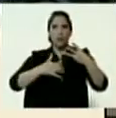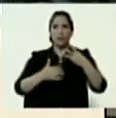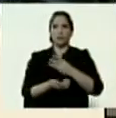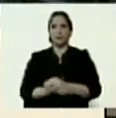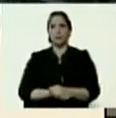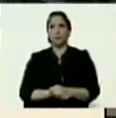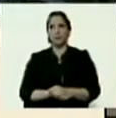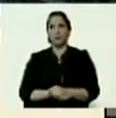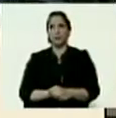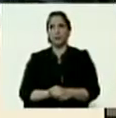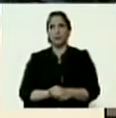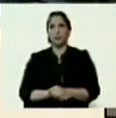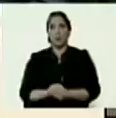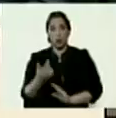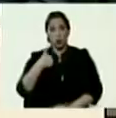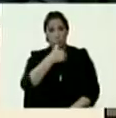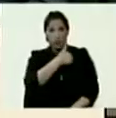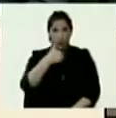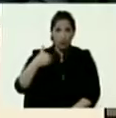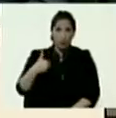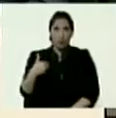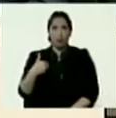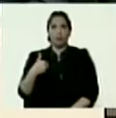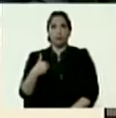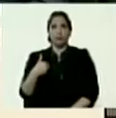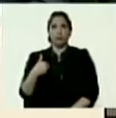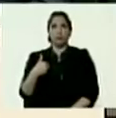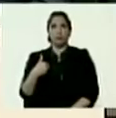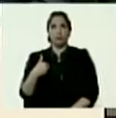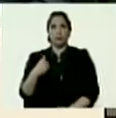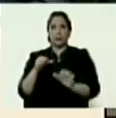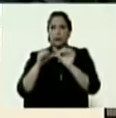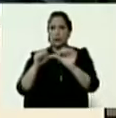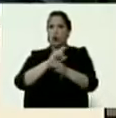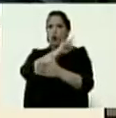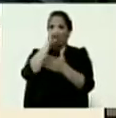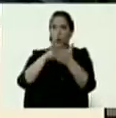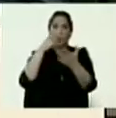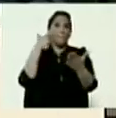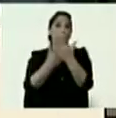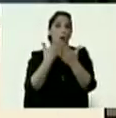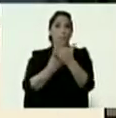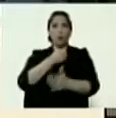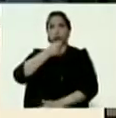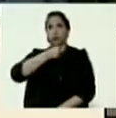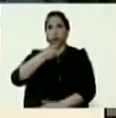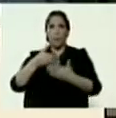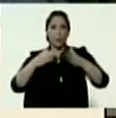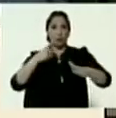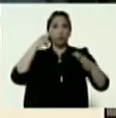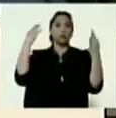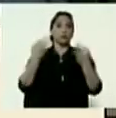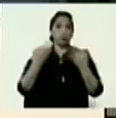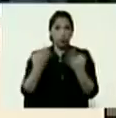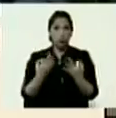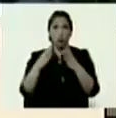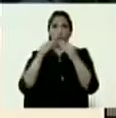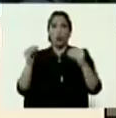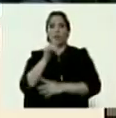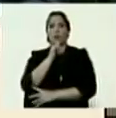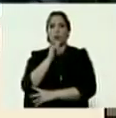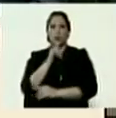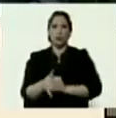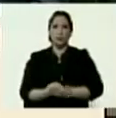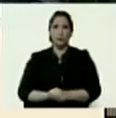Y además, yo quisiera que quedara completamente constatado ante la opinión pública la fiabilidad de toda esta